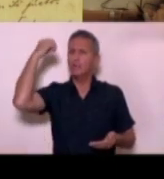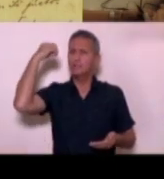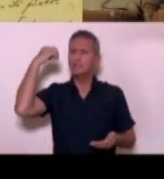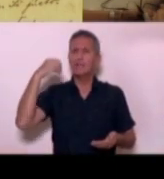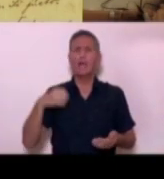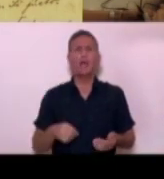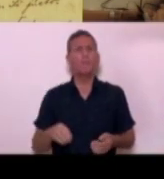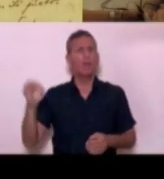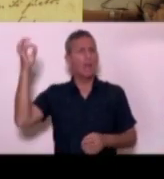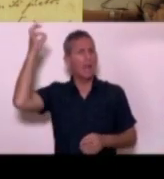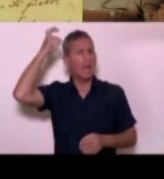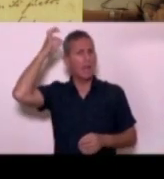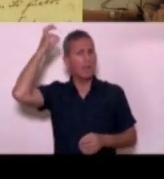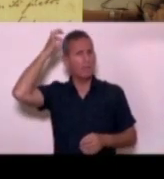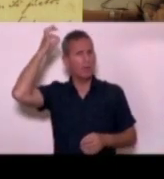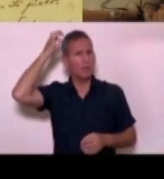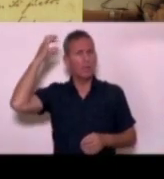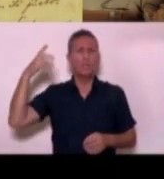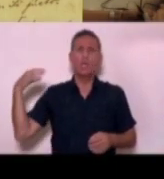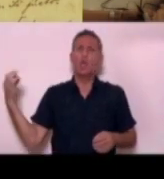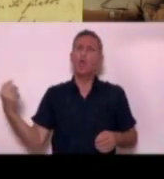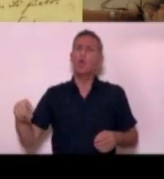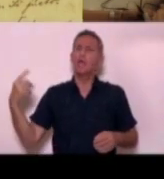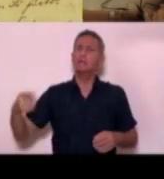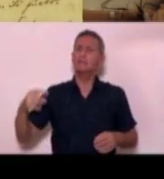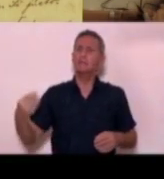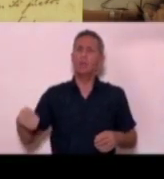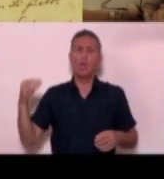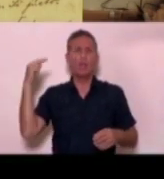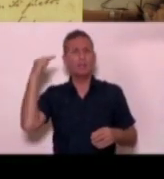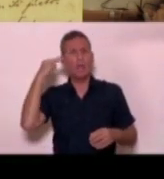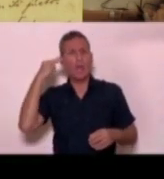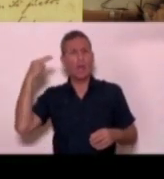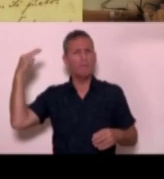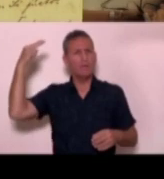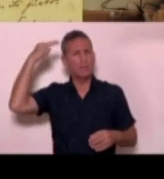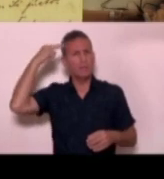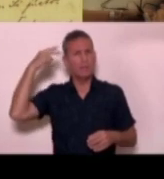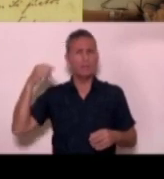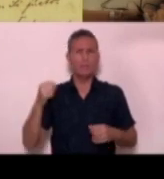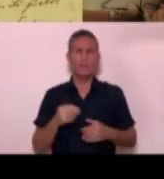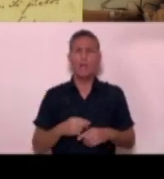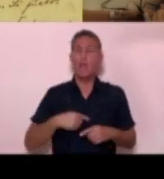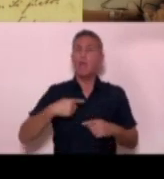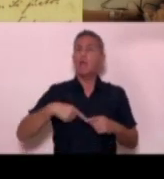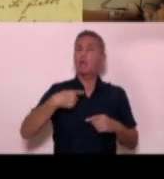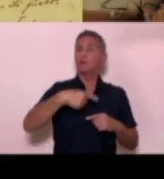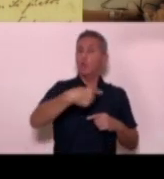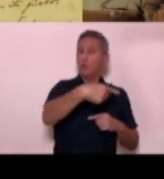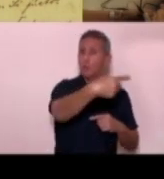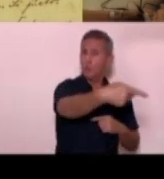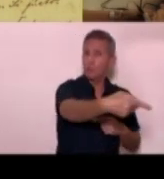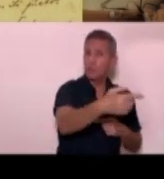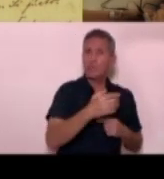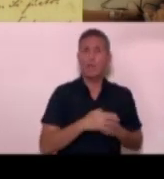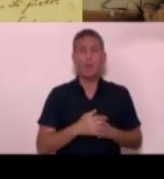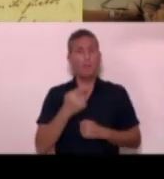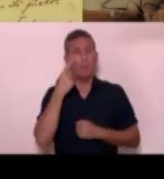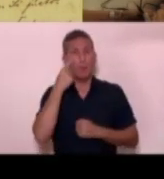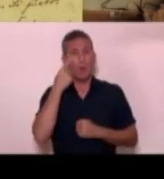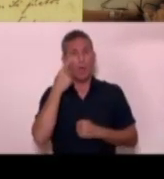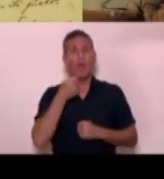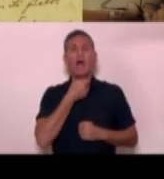Como ya saben, la asignatura Lengua Española requiere de la ejercitación de habilidades que deben poner en práctica de manera